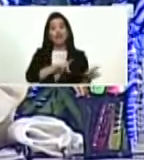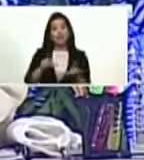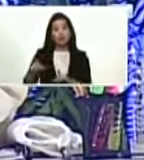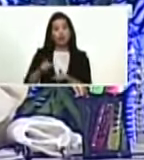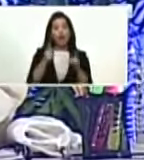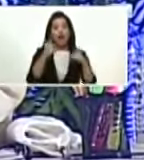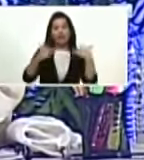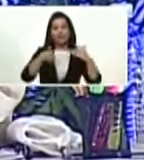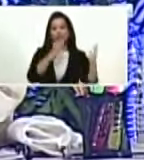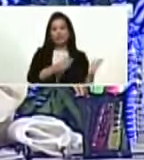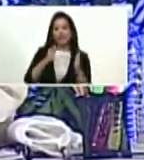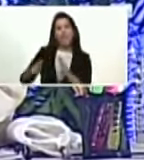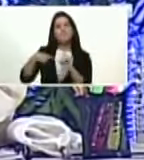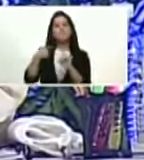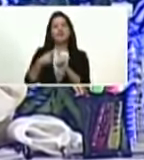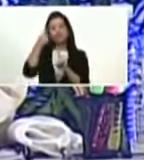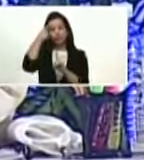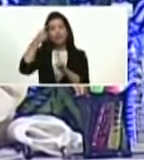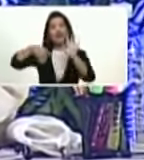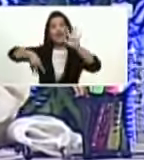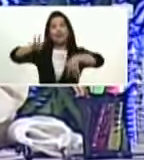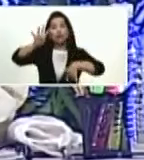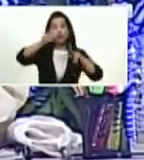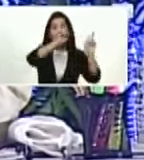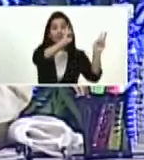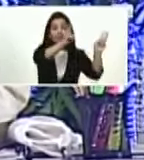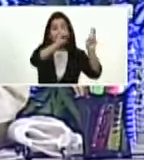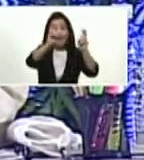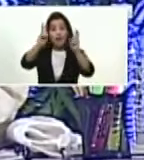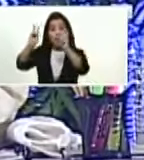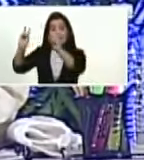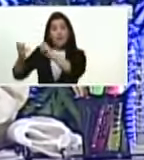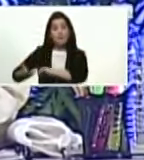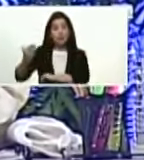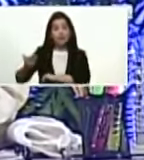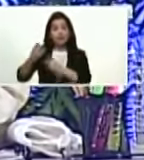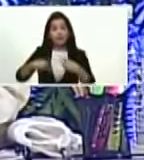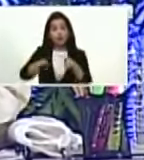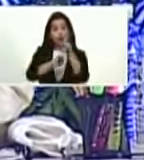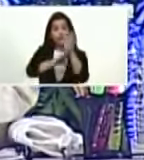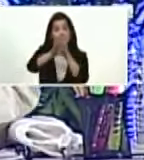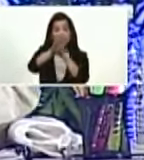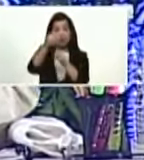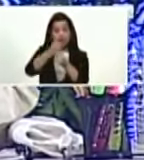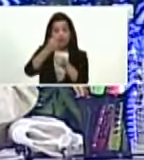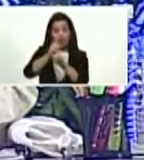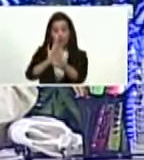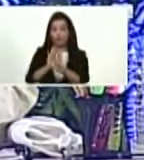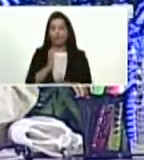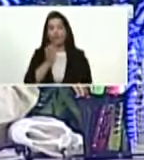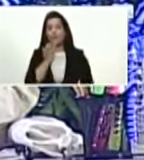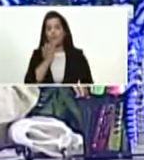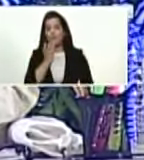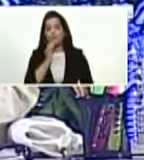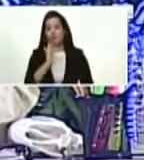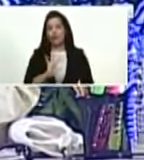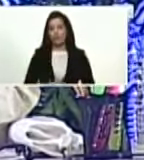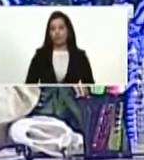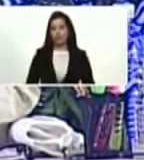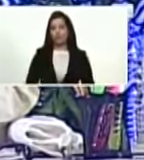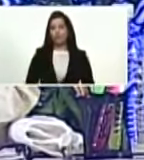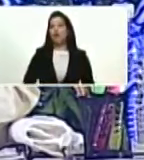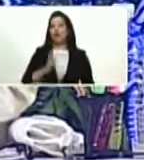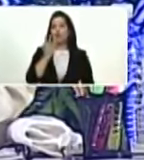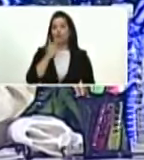y los 14 motores. Por ejemplo, ustedes, por la vocación de la